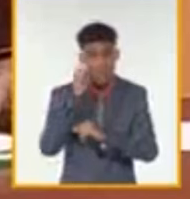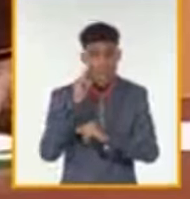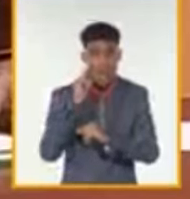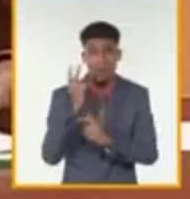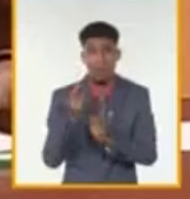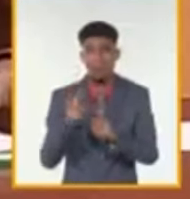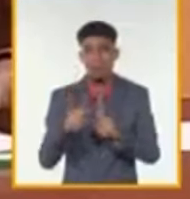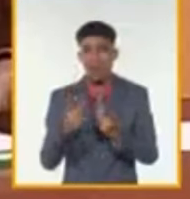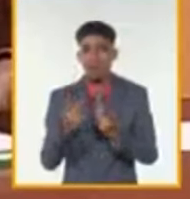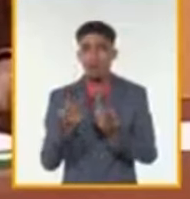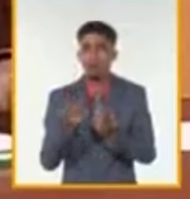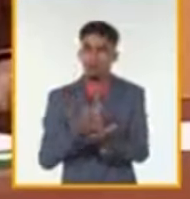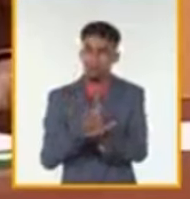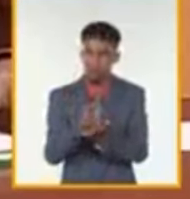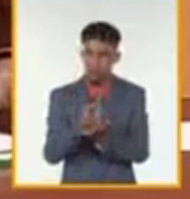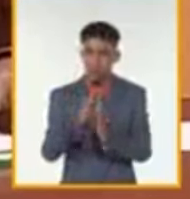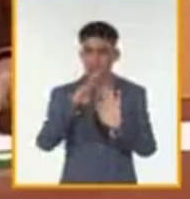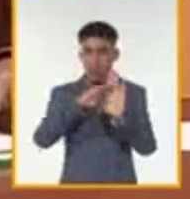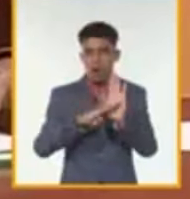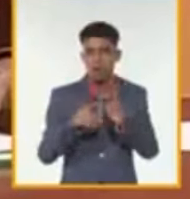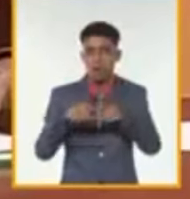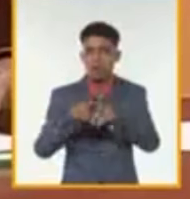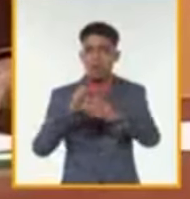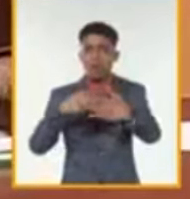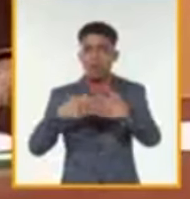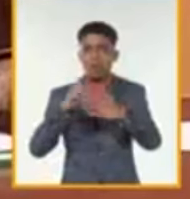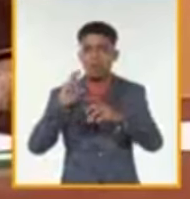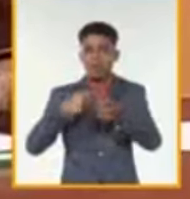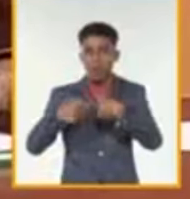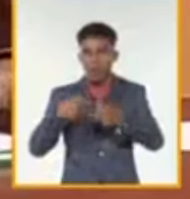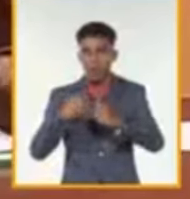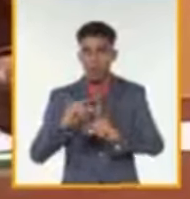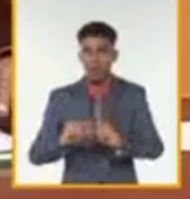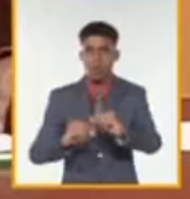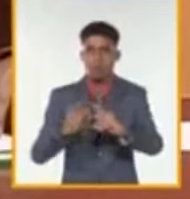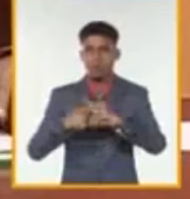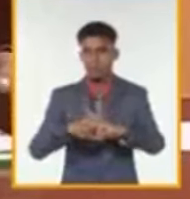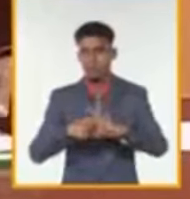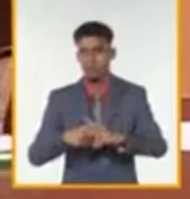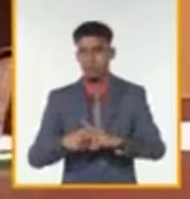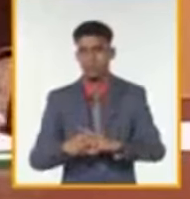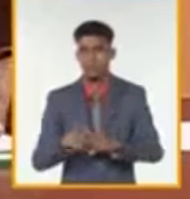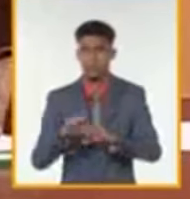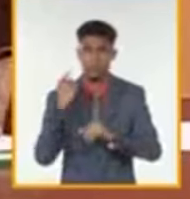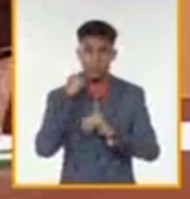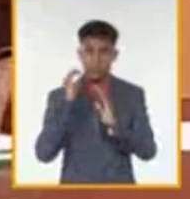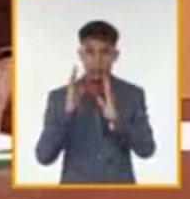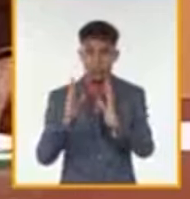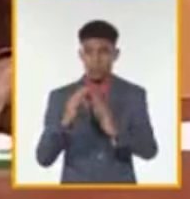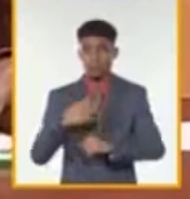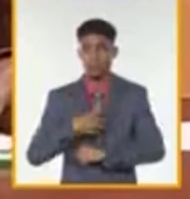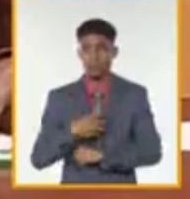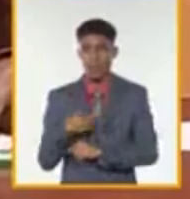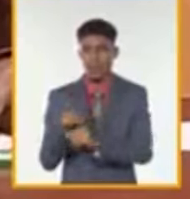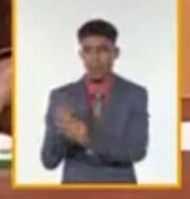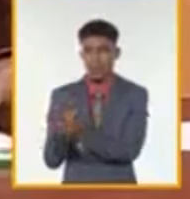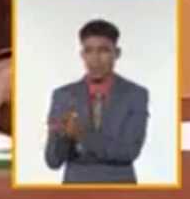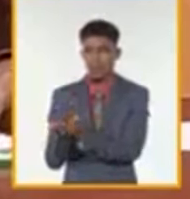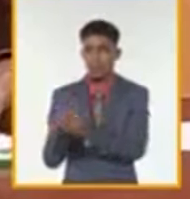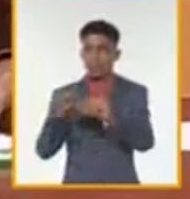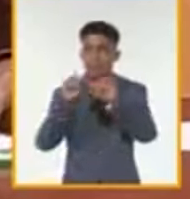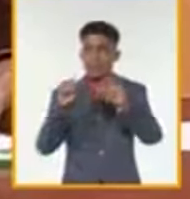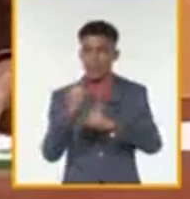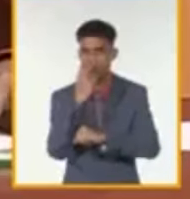trabajar en un programa de Conjunto con las empresas del comercio para irlo recuperando y ya este año bueno nosotros tenemos un sistema de atención a la familia